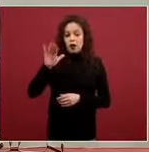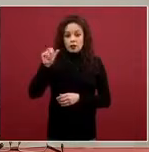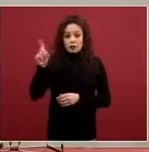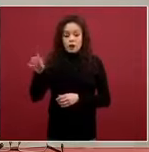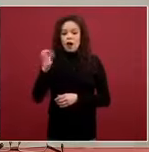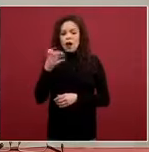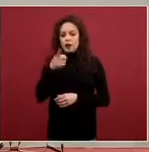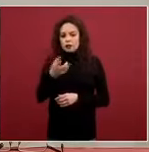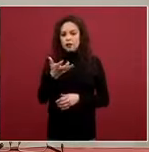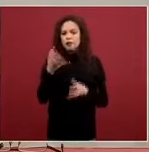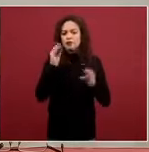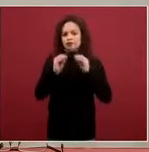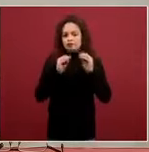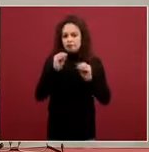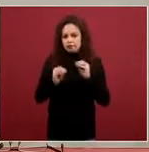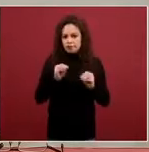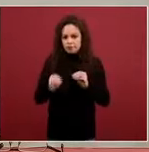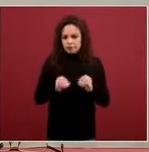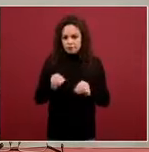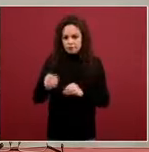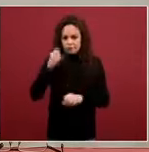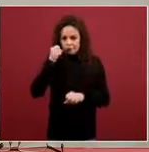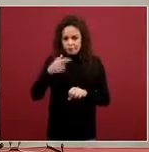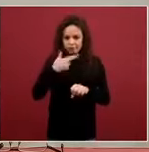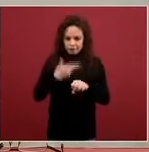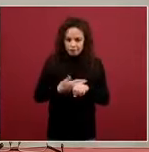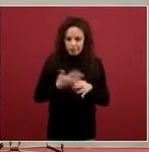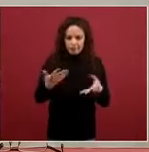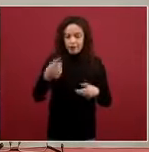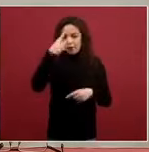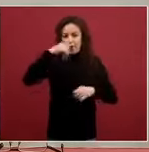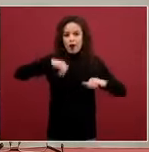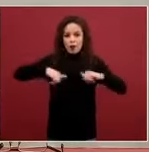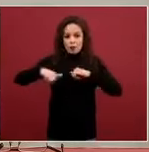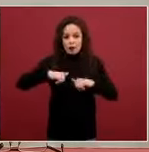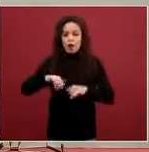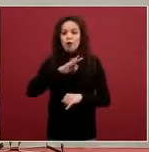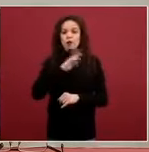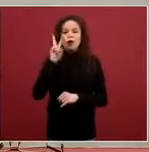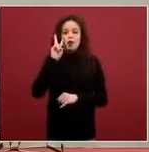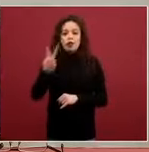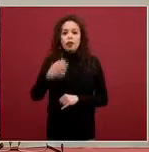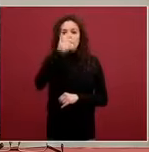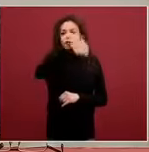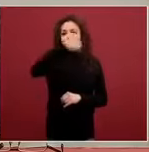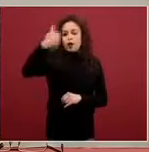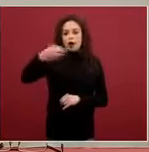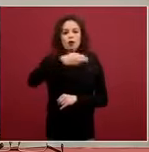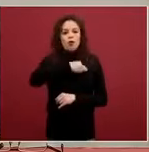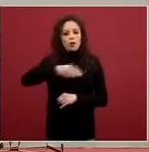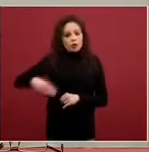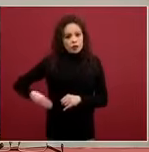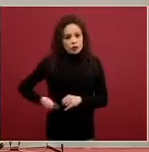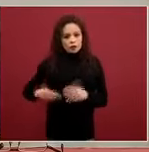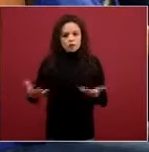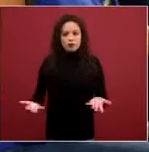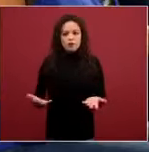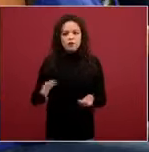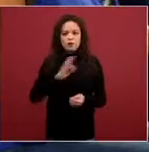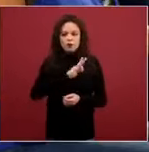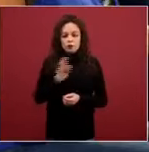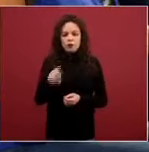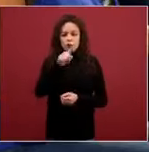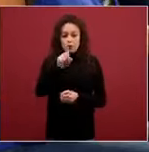datos oficiales de la Secretaría. Están los mapas de visualización municipal con un mecanismo interactivo donde se